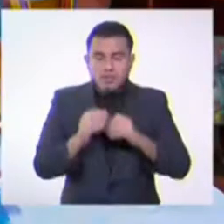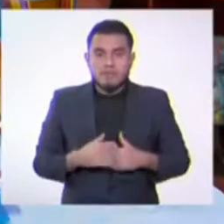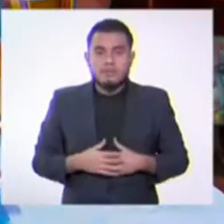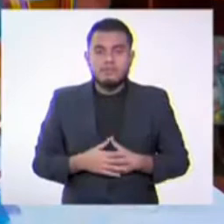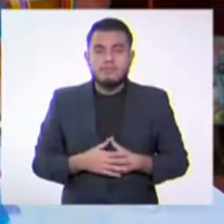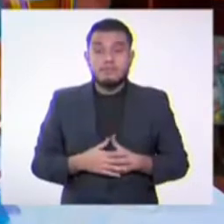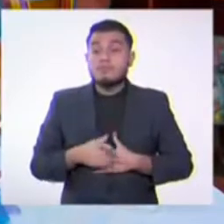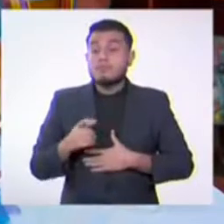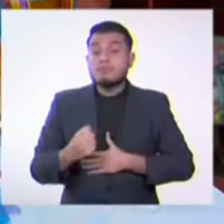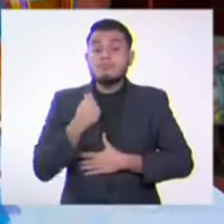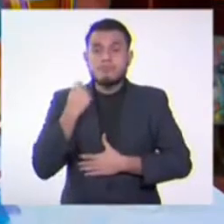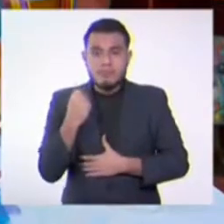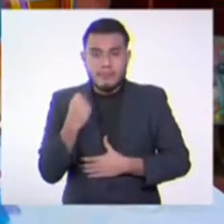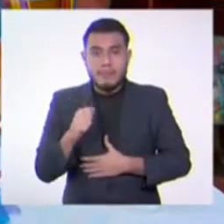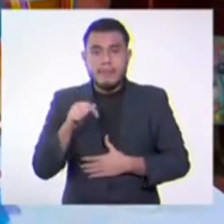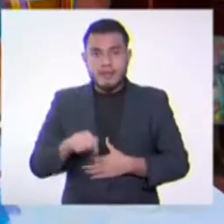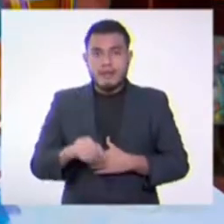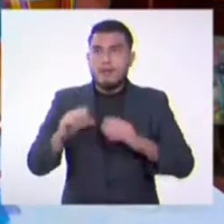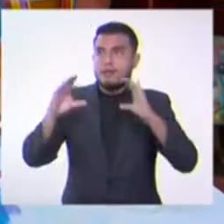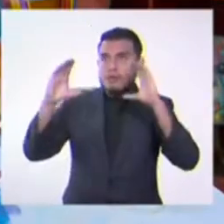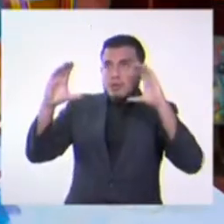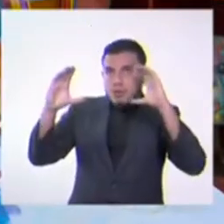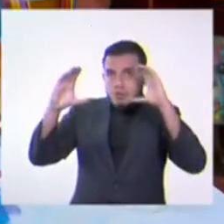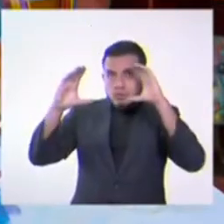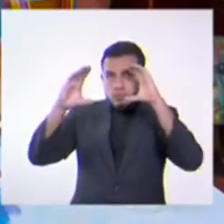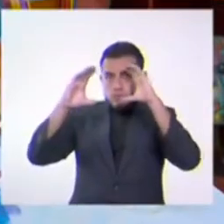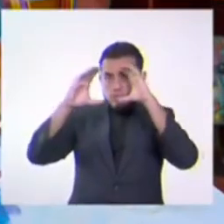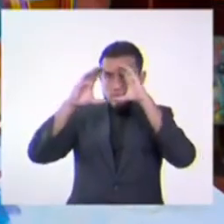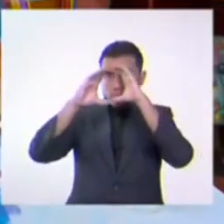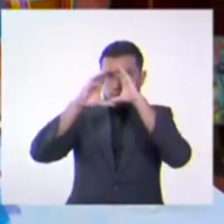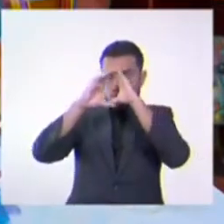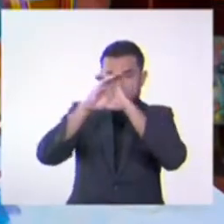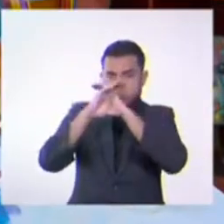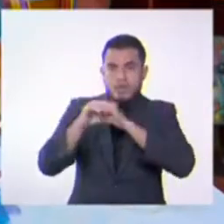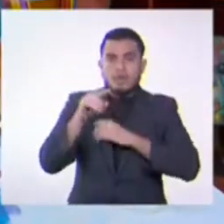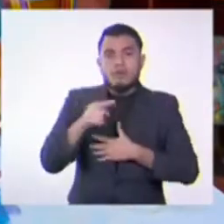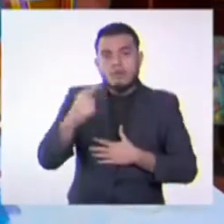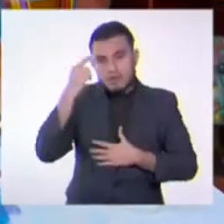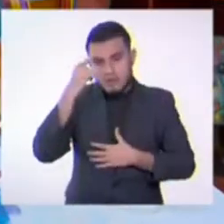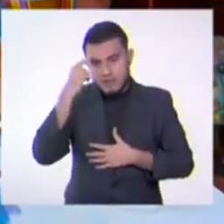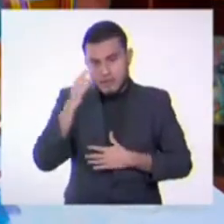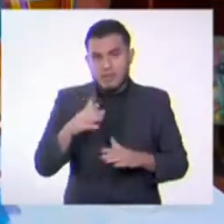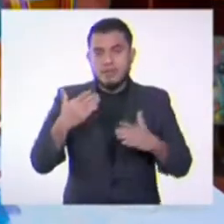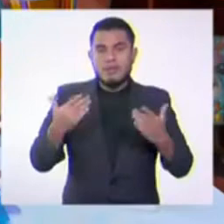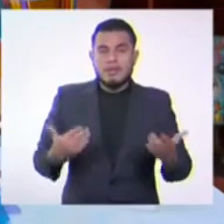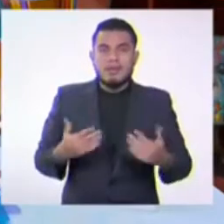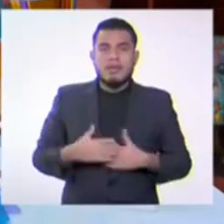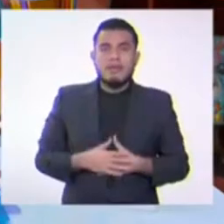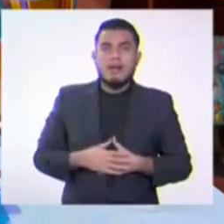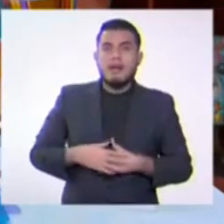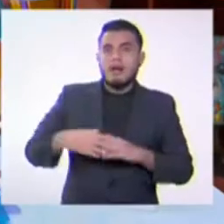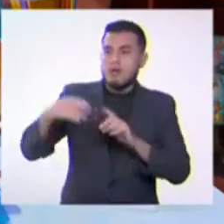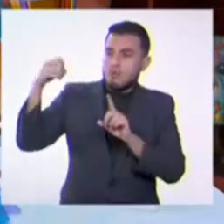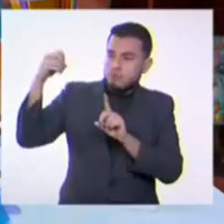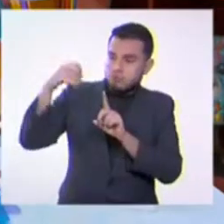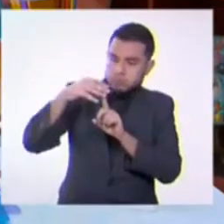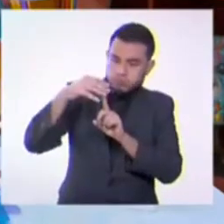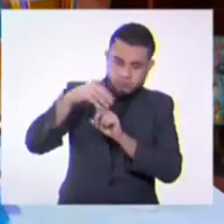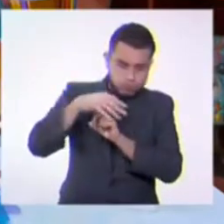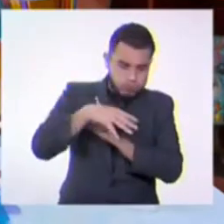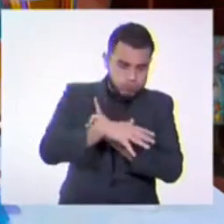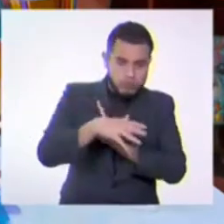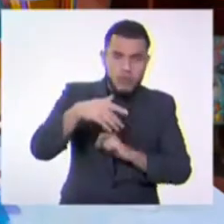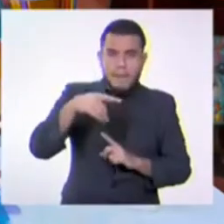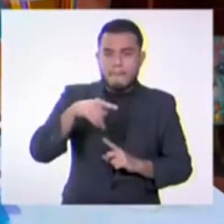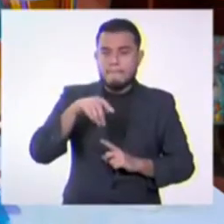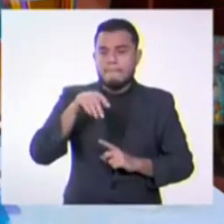Muy interesante esto de los eclipses, ¿verdad? A que no te imaginabas de que la sombra y la penumbra tenían que